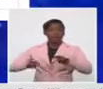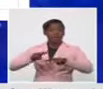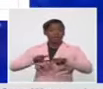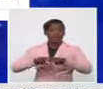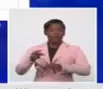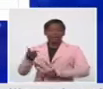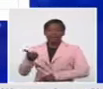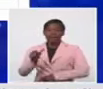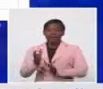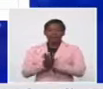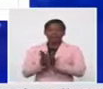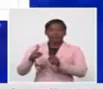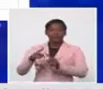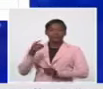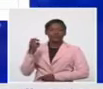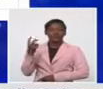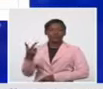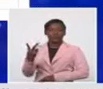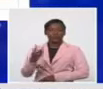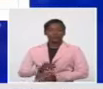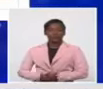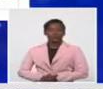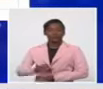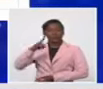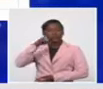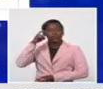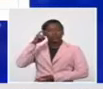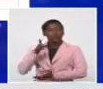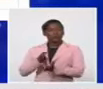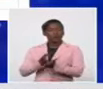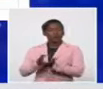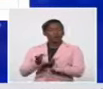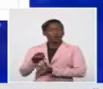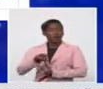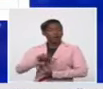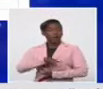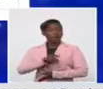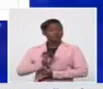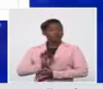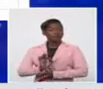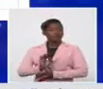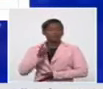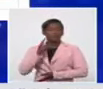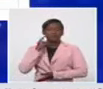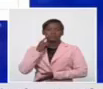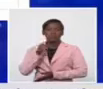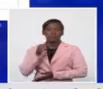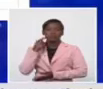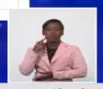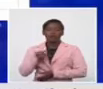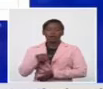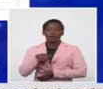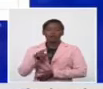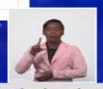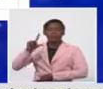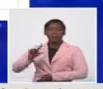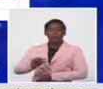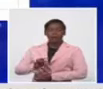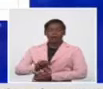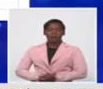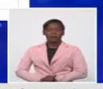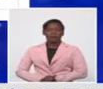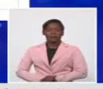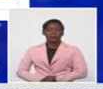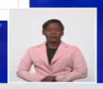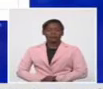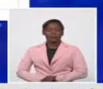Matanzas con 2. Santi Espíritu, que se mantenía hasta el día de ayer, ya dejó de ocupar esta posición.